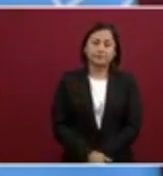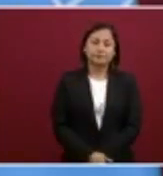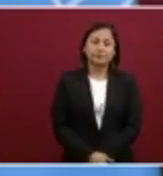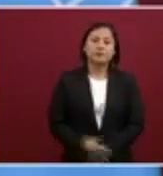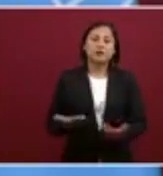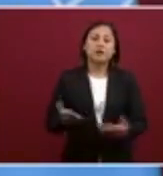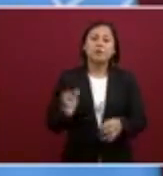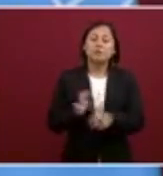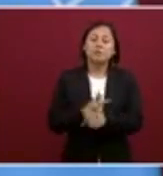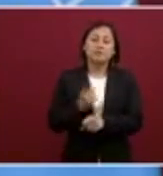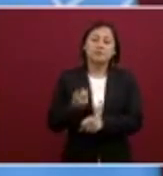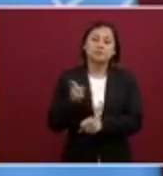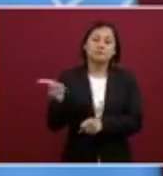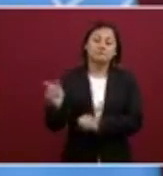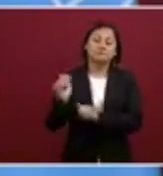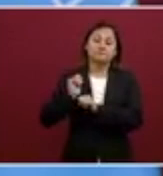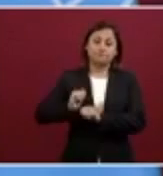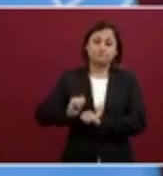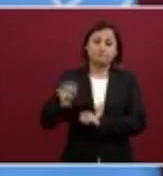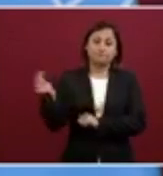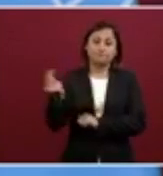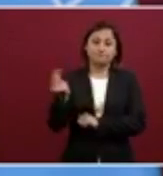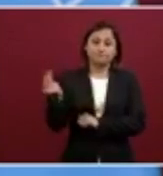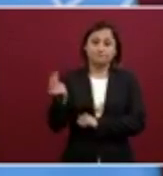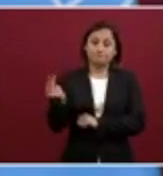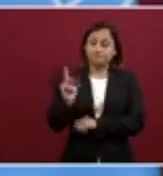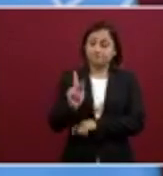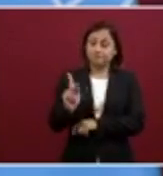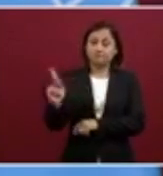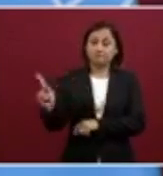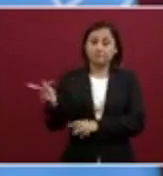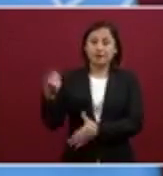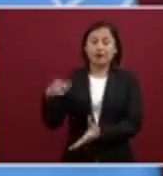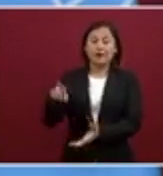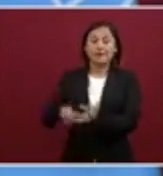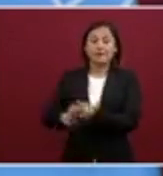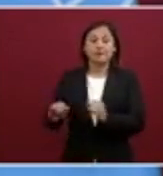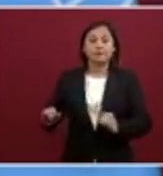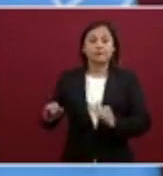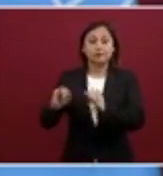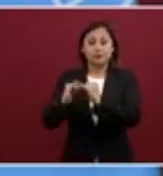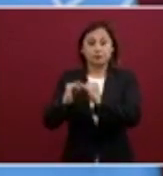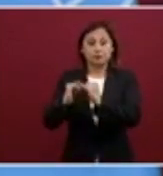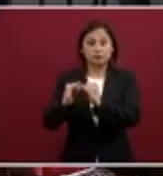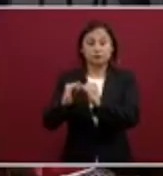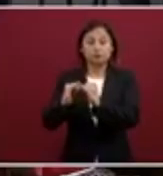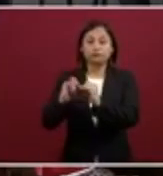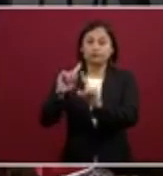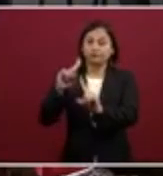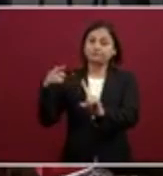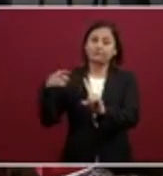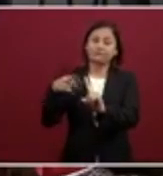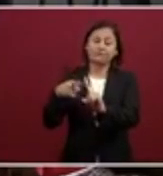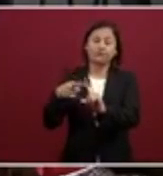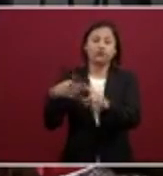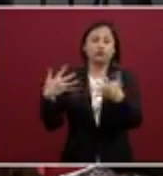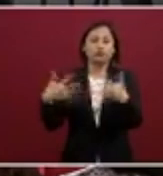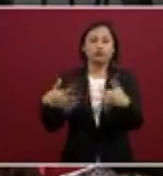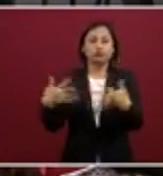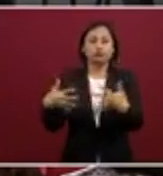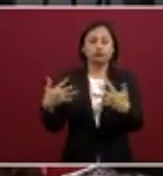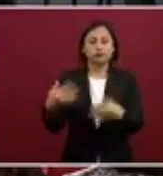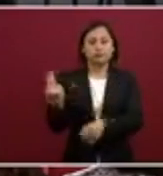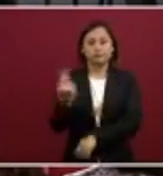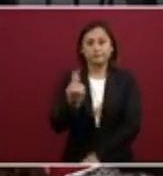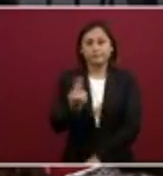hacerse cargo de un organismo de esta naturaleza.